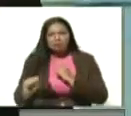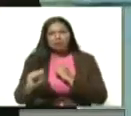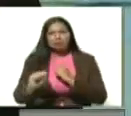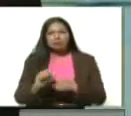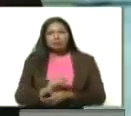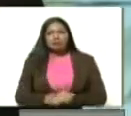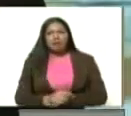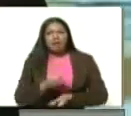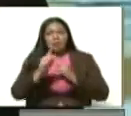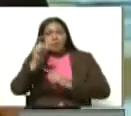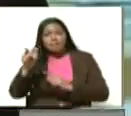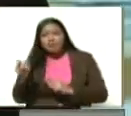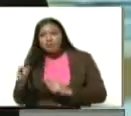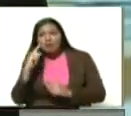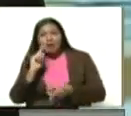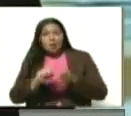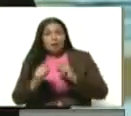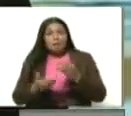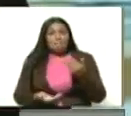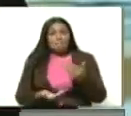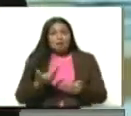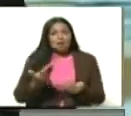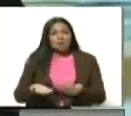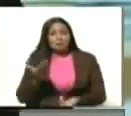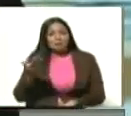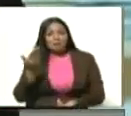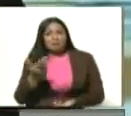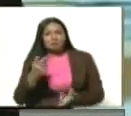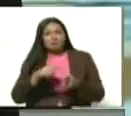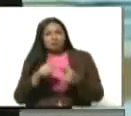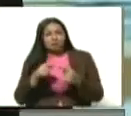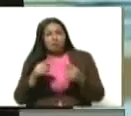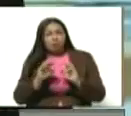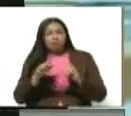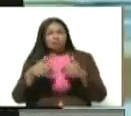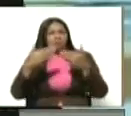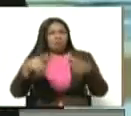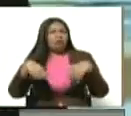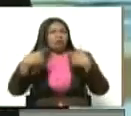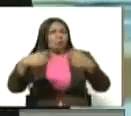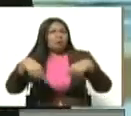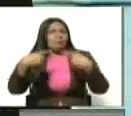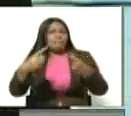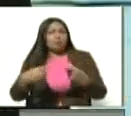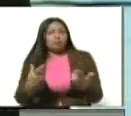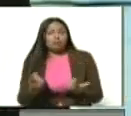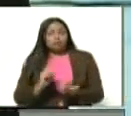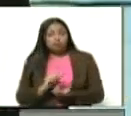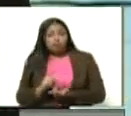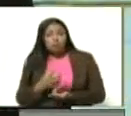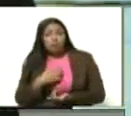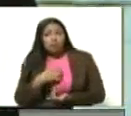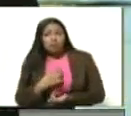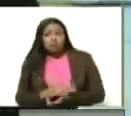gente que dice, no, hay cosas que son más importantes, y entonces se va posponiendo quizás debatir